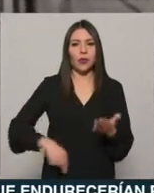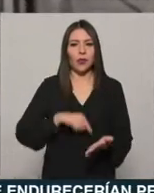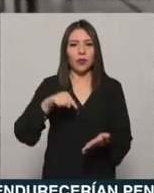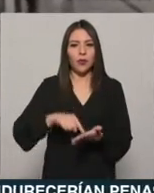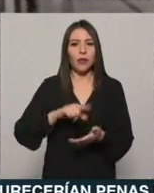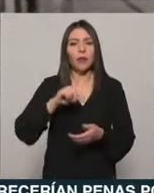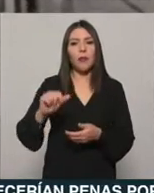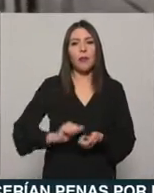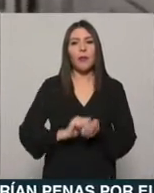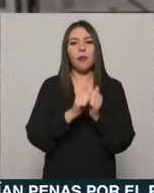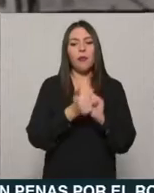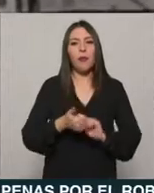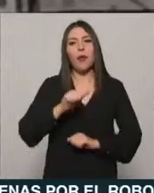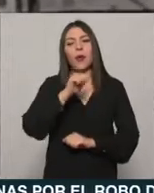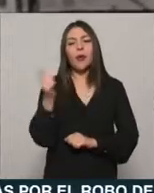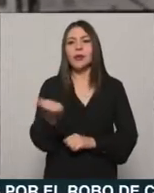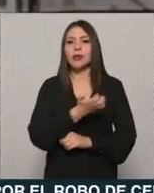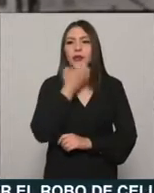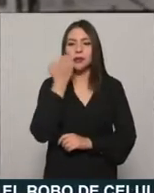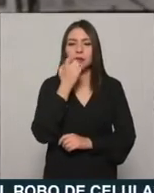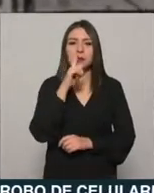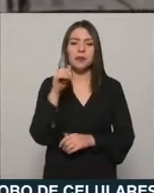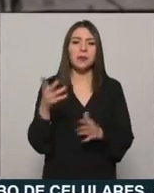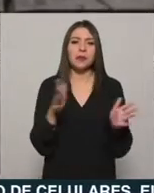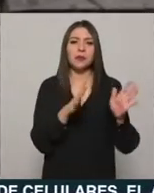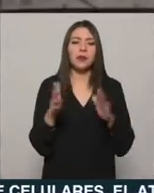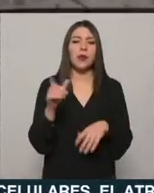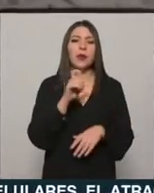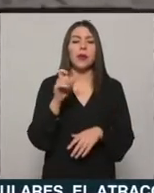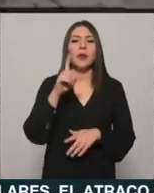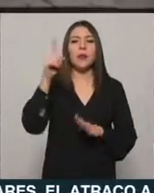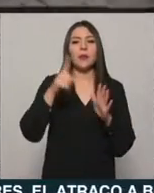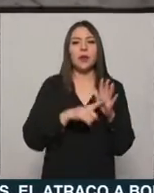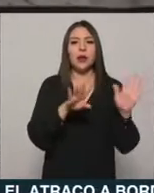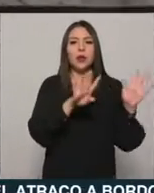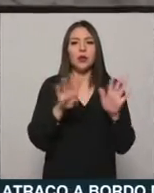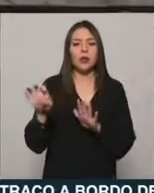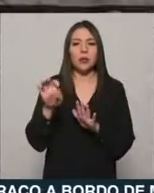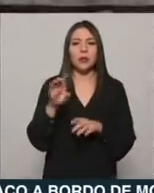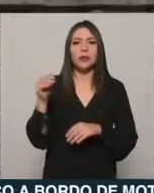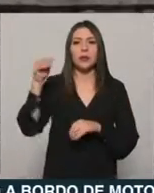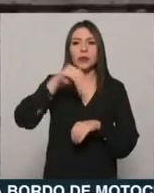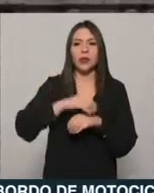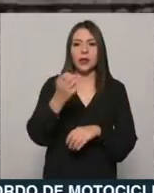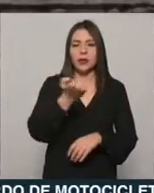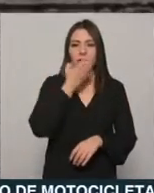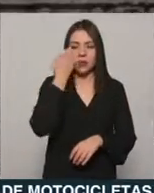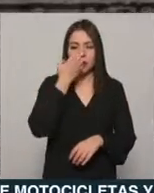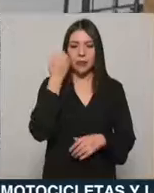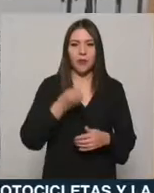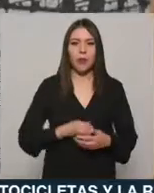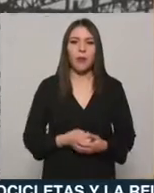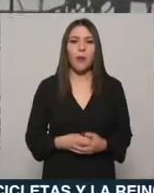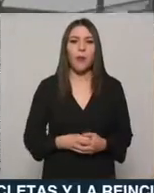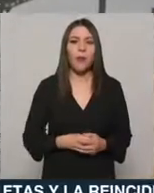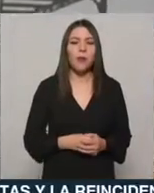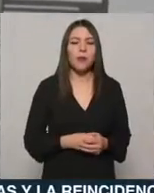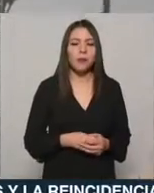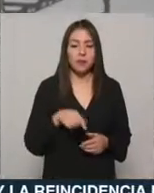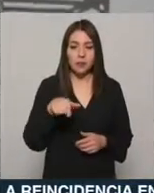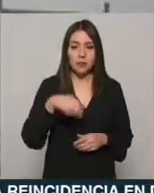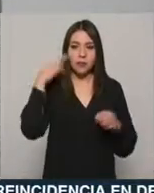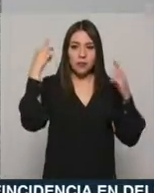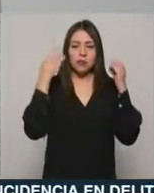la sede de una institución educativa a mediados del siglo XX. El museo también fue sede de la Lotería